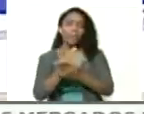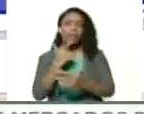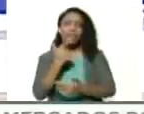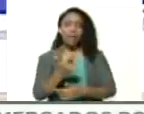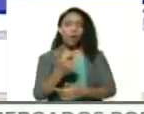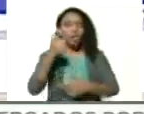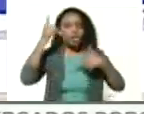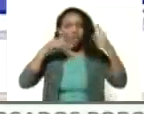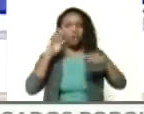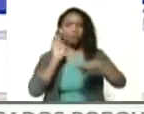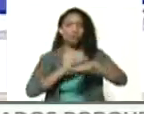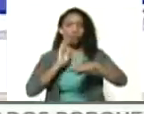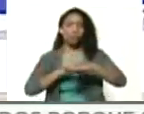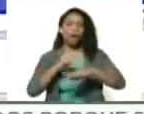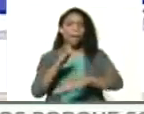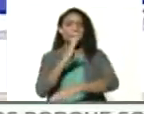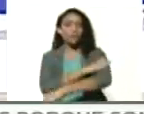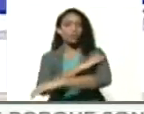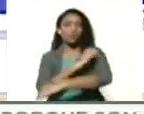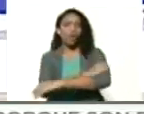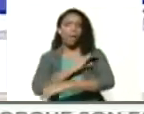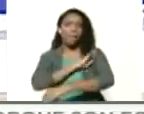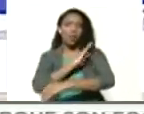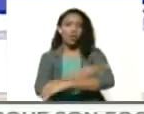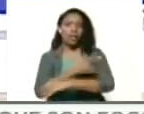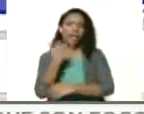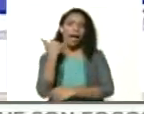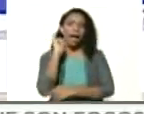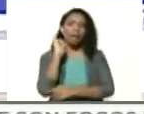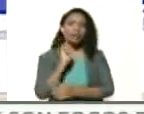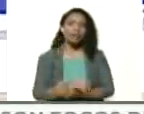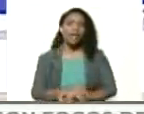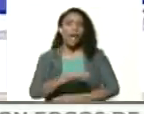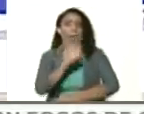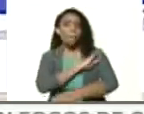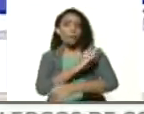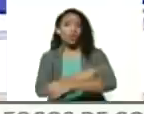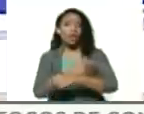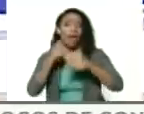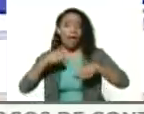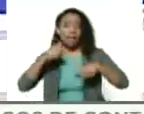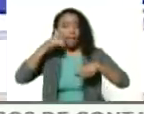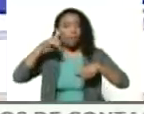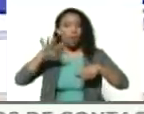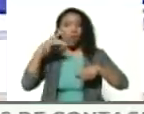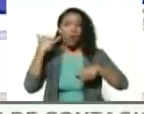Les advirtió la oligarquía el poder que teníamos, el poder que tenía este pueblo.